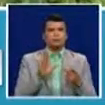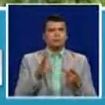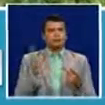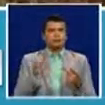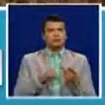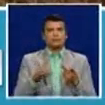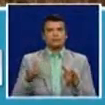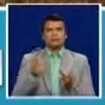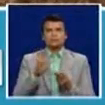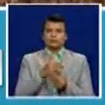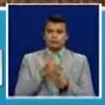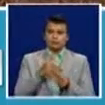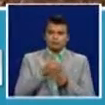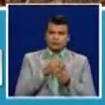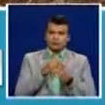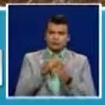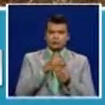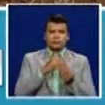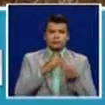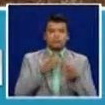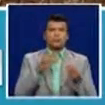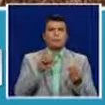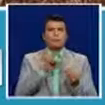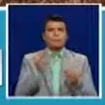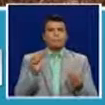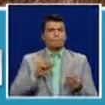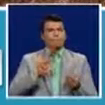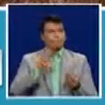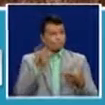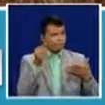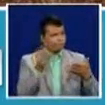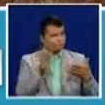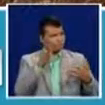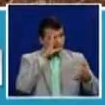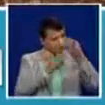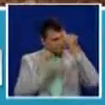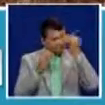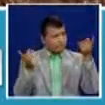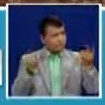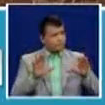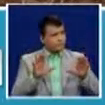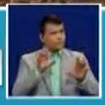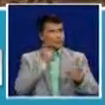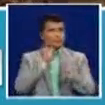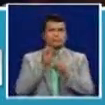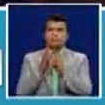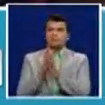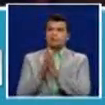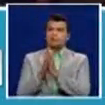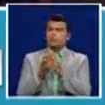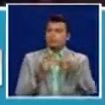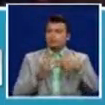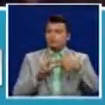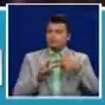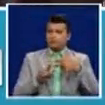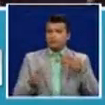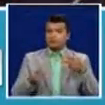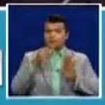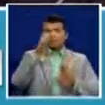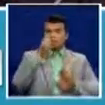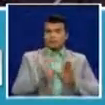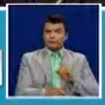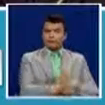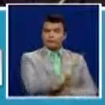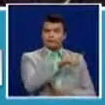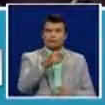la cebollita, junca. Sí. ¿Nos va a enseñar eso también? Sí, la idea es contar dos cosas. Primero, las historias que hay detrás